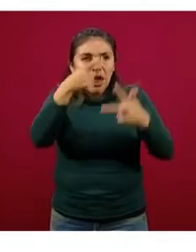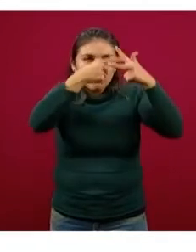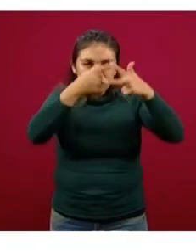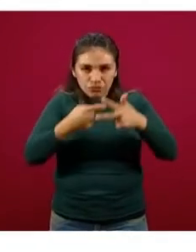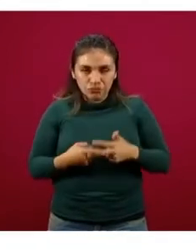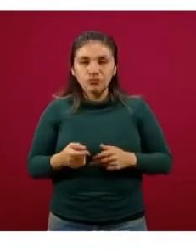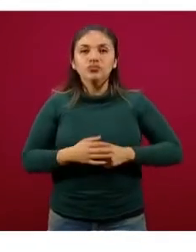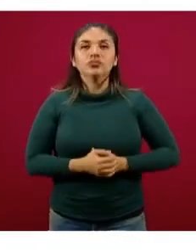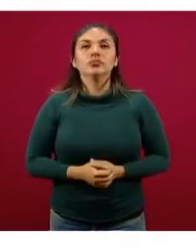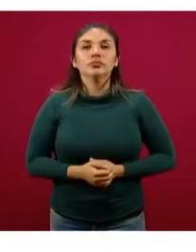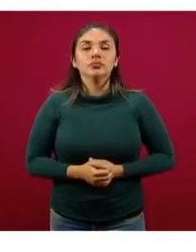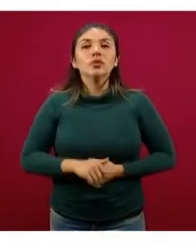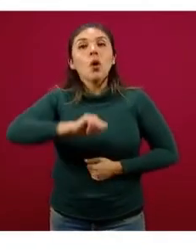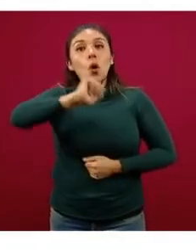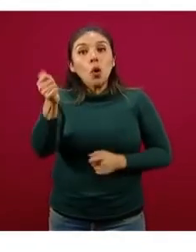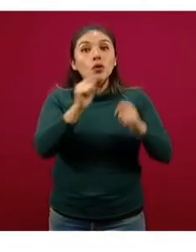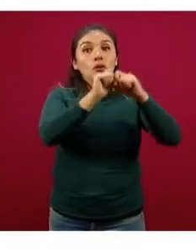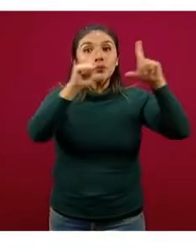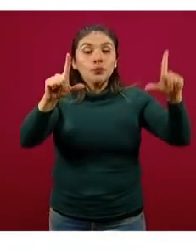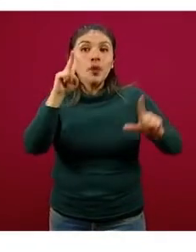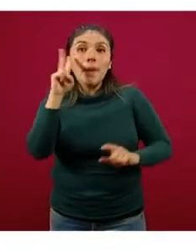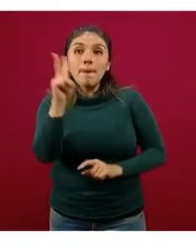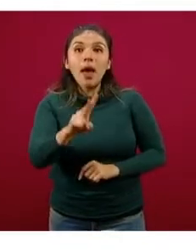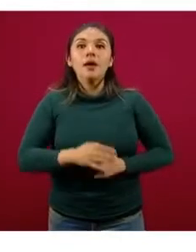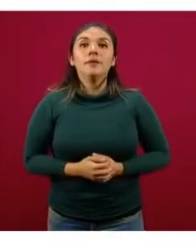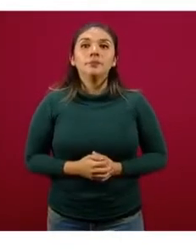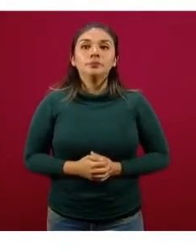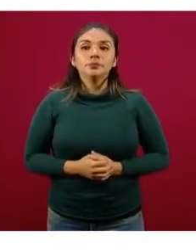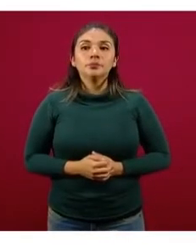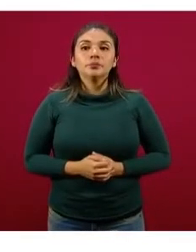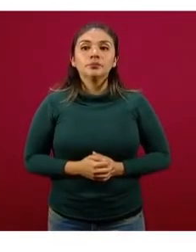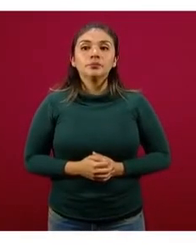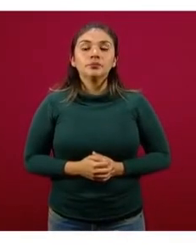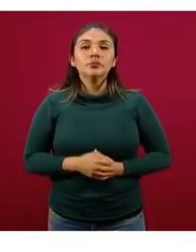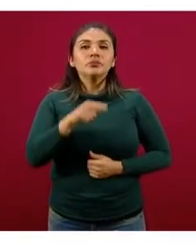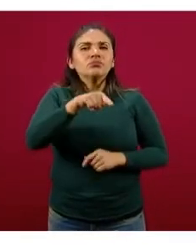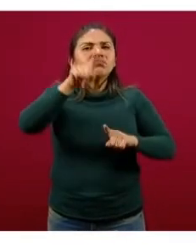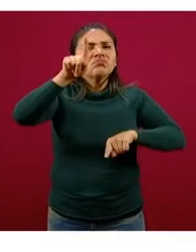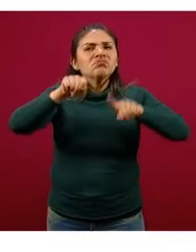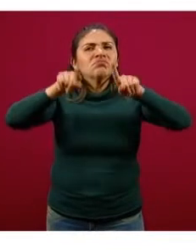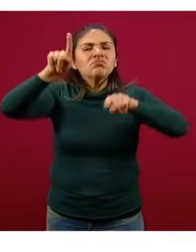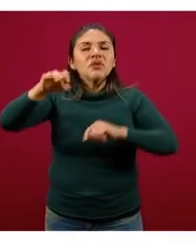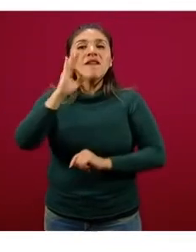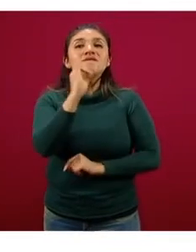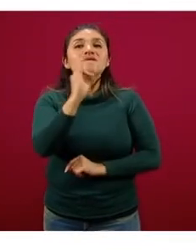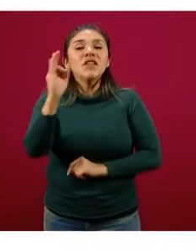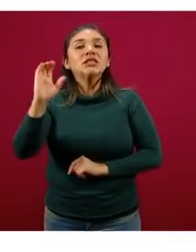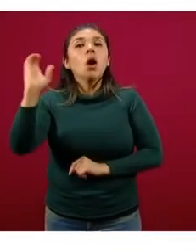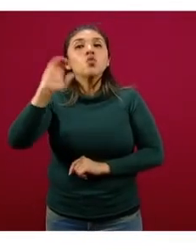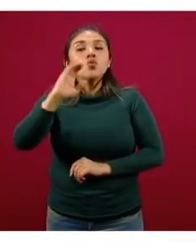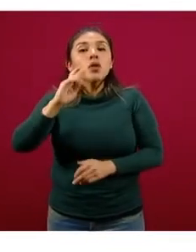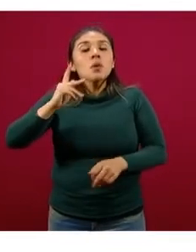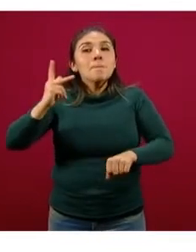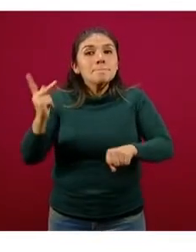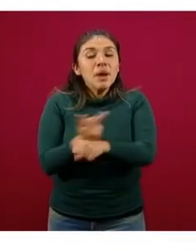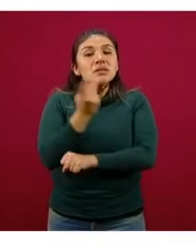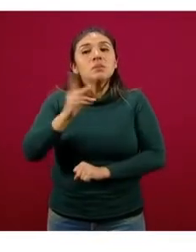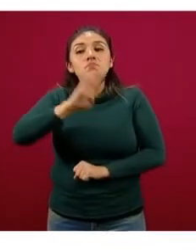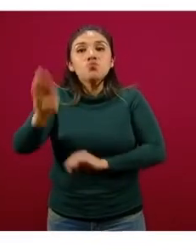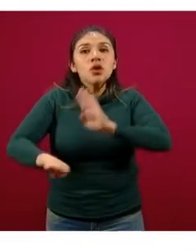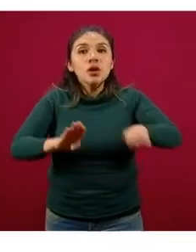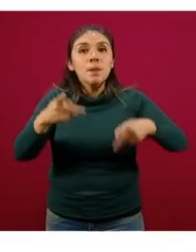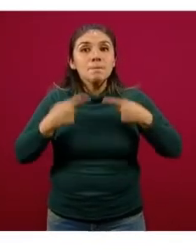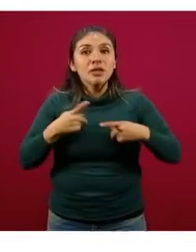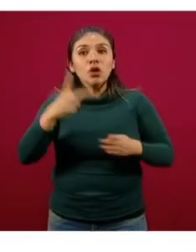estadística. En la siguiente diapositiva veremos ahora sí la distribución por fecha de ocurrencia de la defunción de